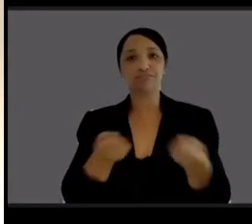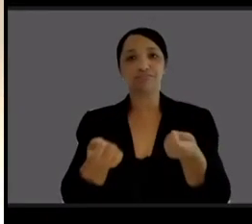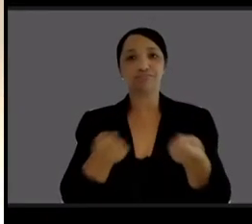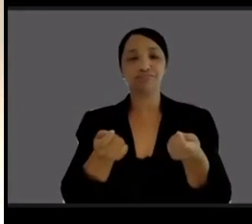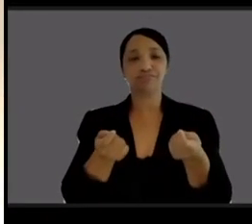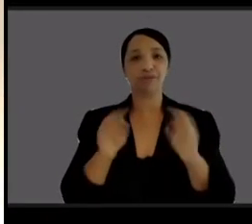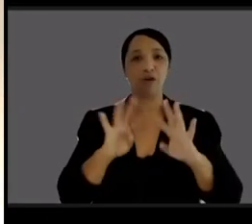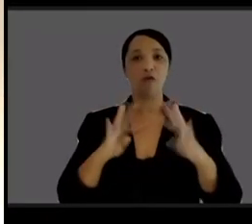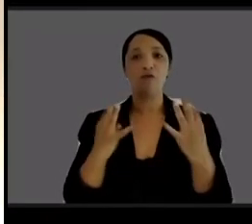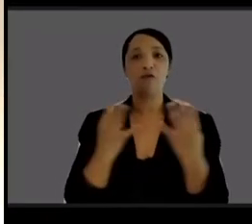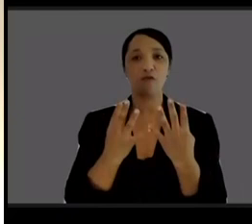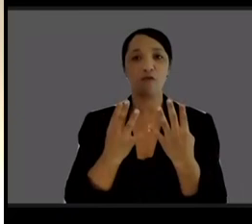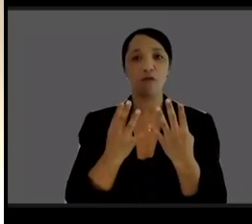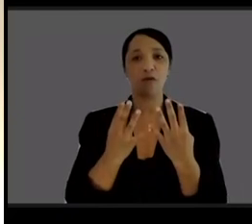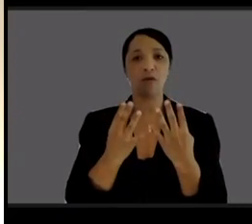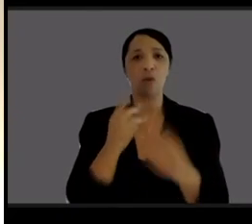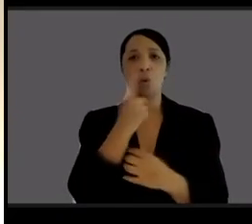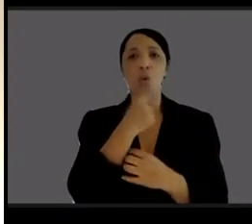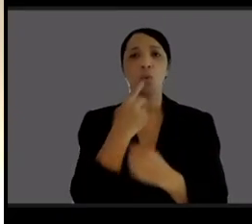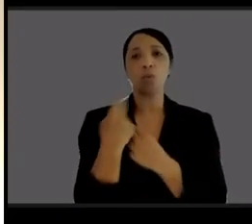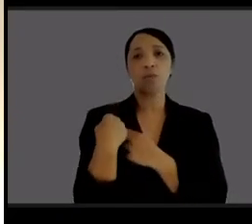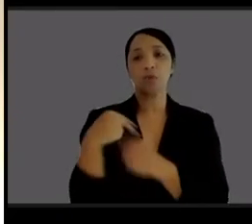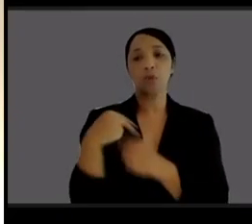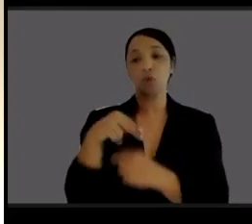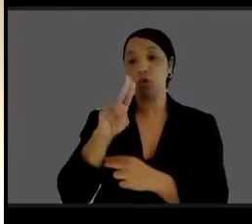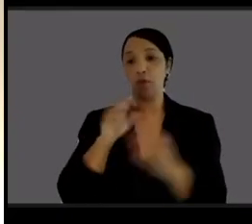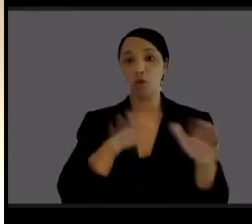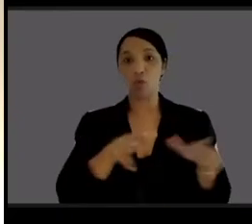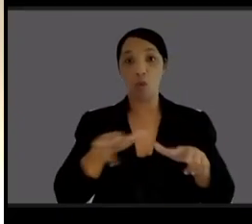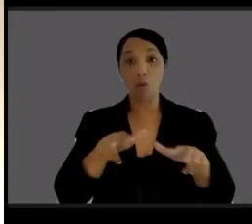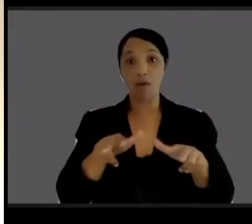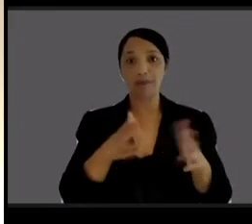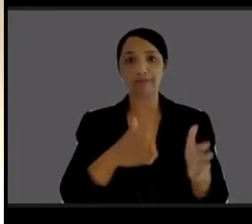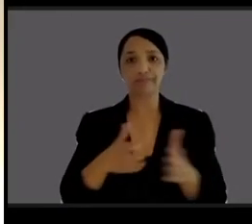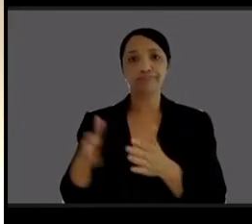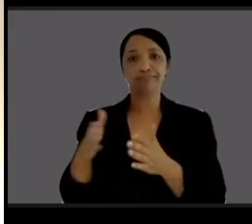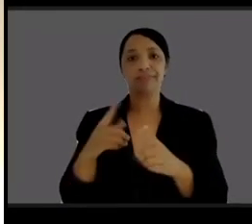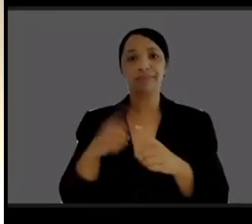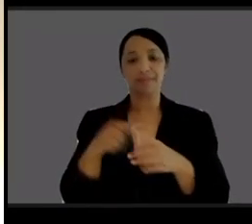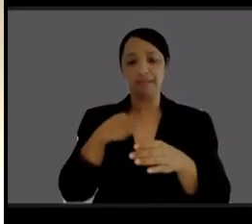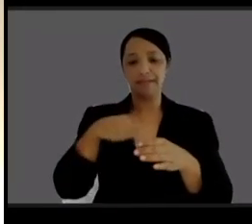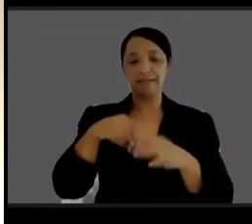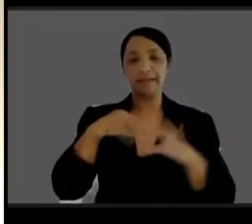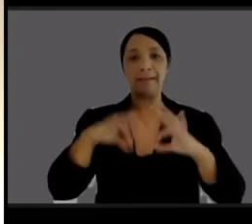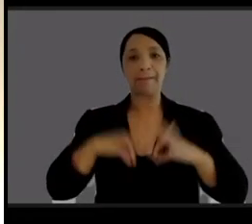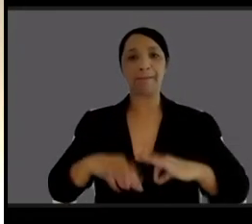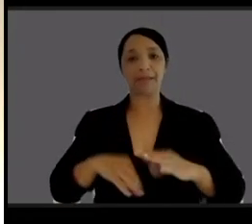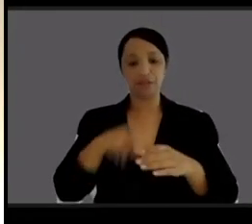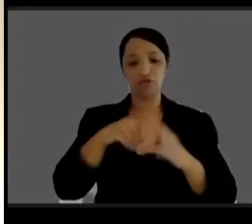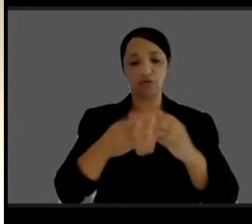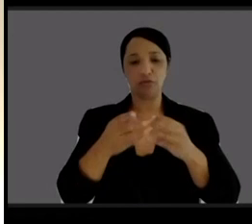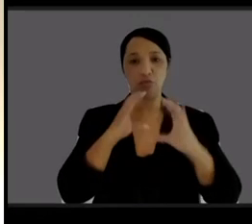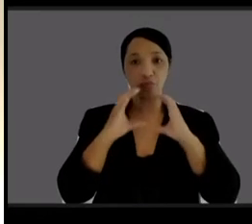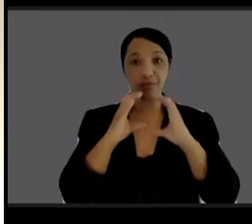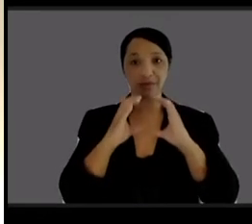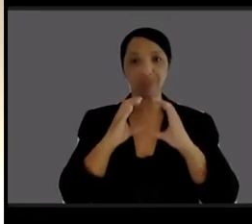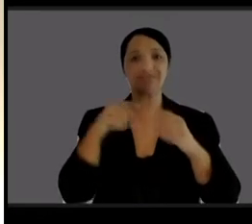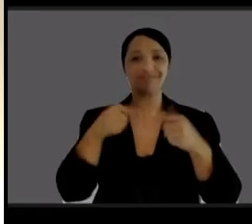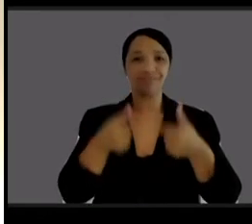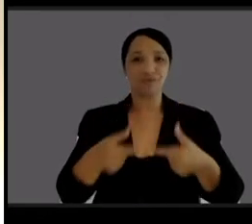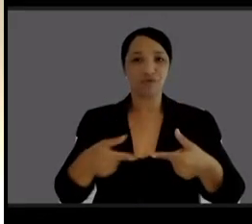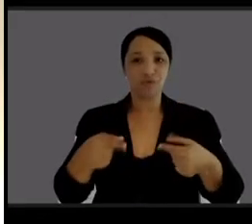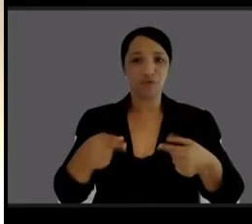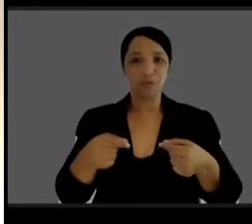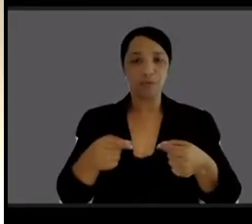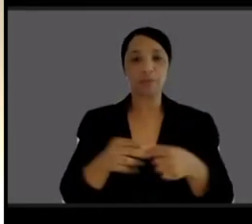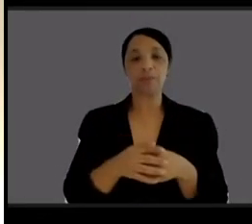de Gobernanza de Internet organizada por las Naciones Unidas y auspiciada por la Secretaría de Relaciones Exteriores y Comunicaciones